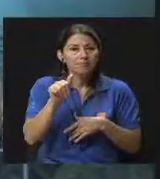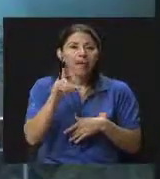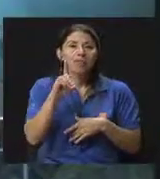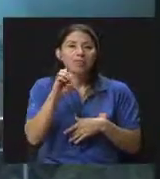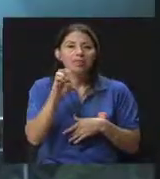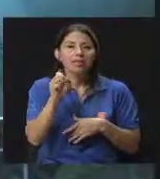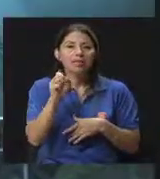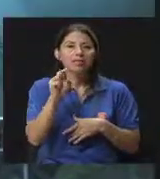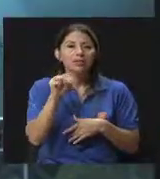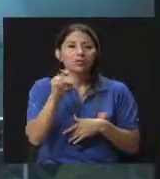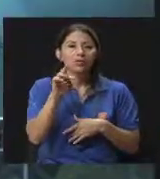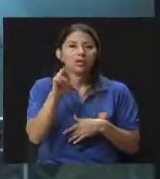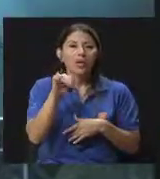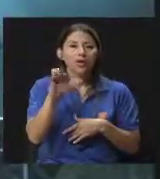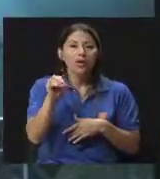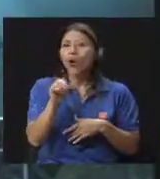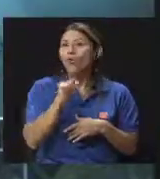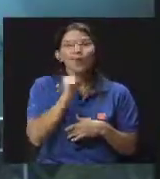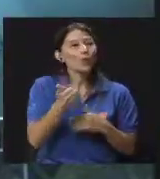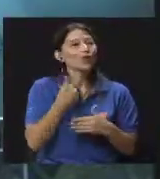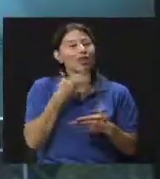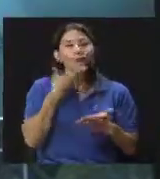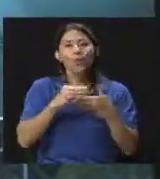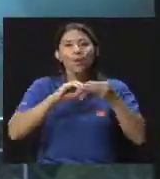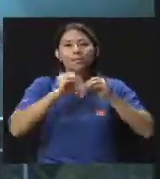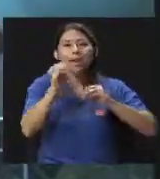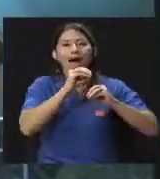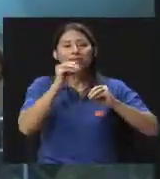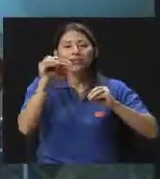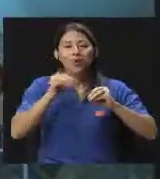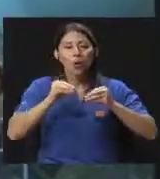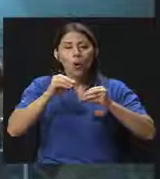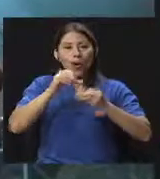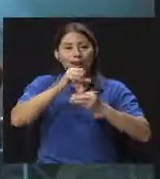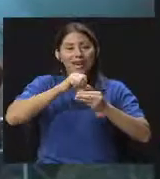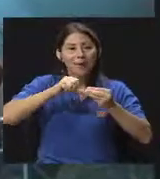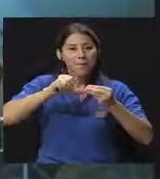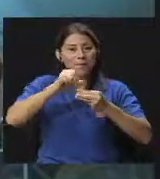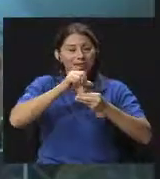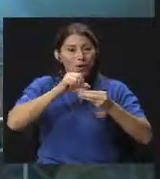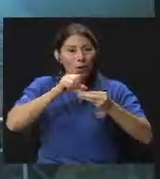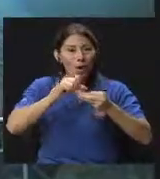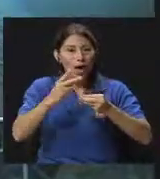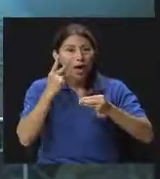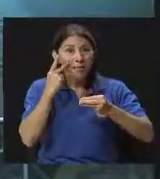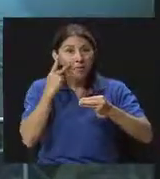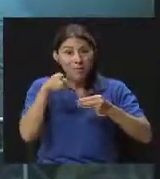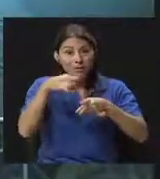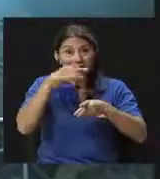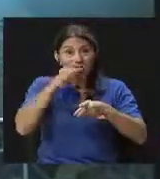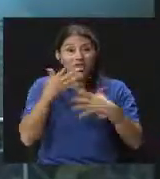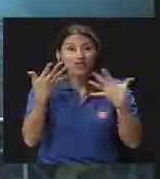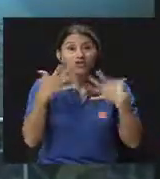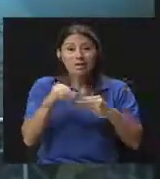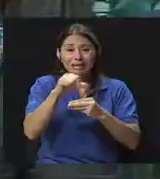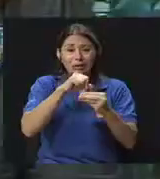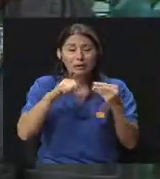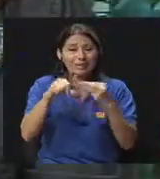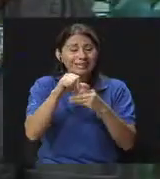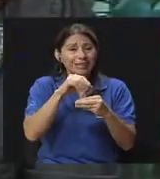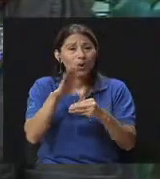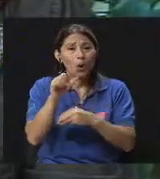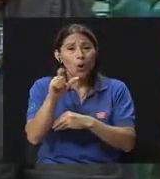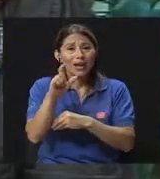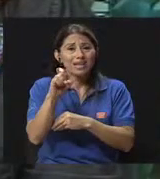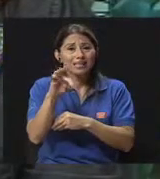patrón lipídico, porque a pesar de esto, hay niños que ya podemos ver que tienen alto colesterol, tienen el perfil lipídico alterado, entonces,